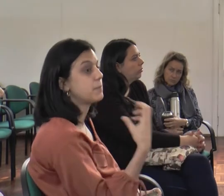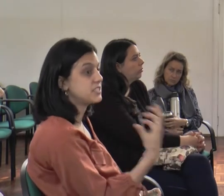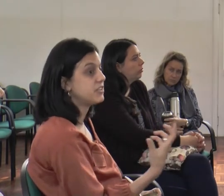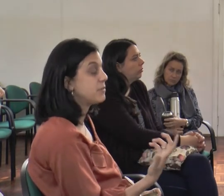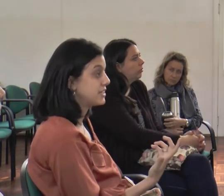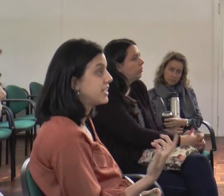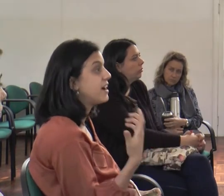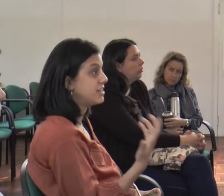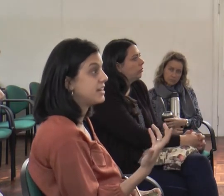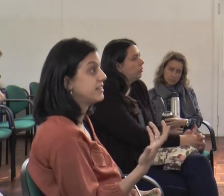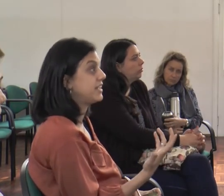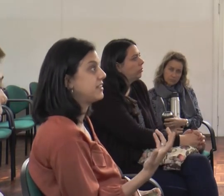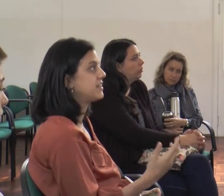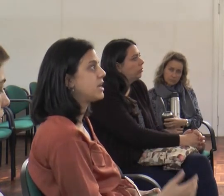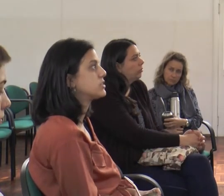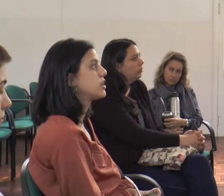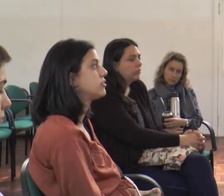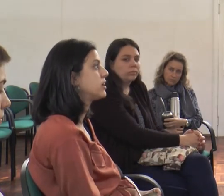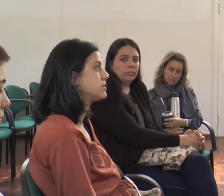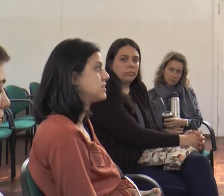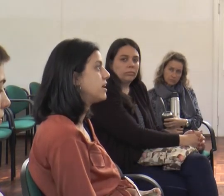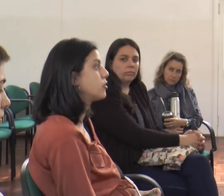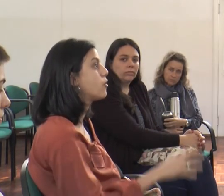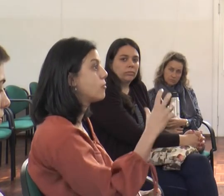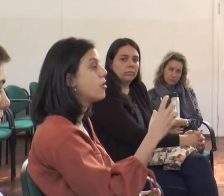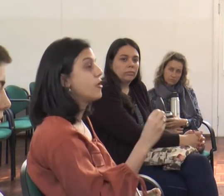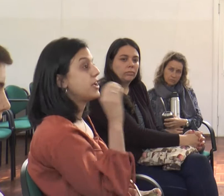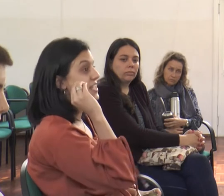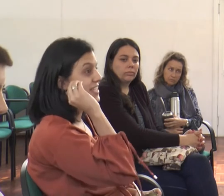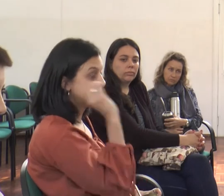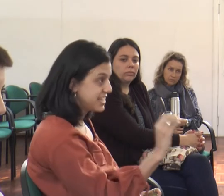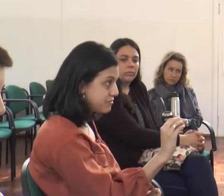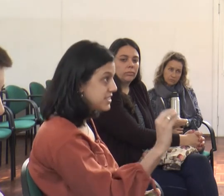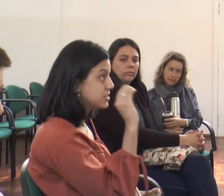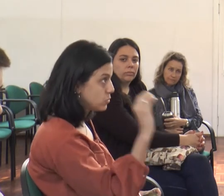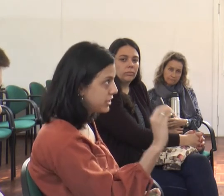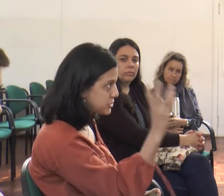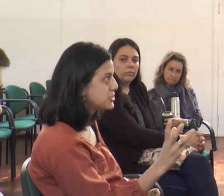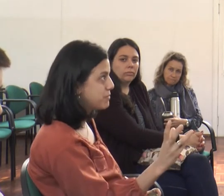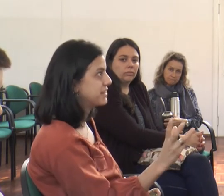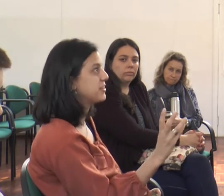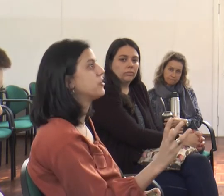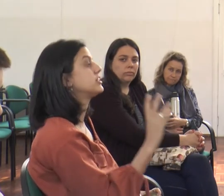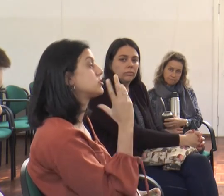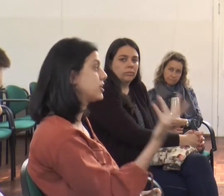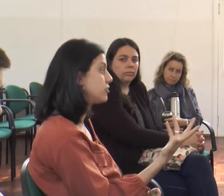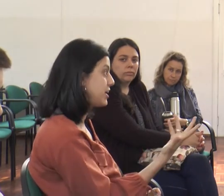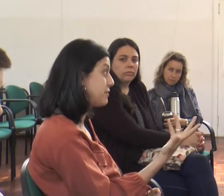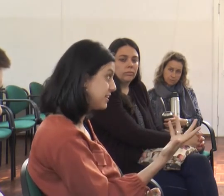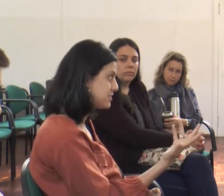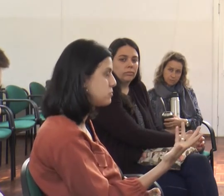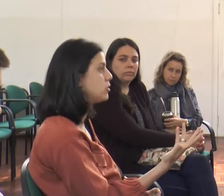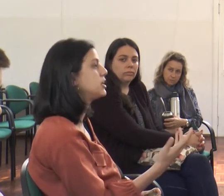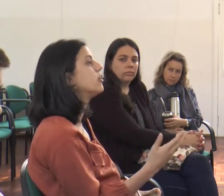que específicamente hablar de las personas con discapacidad, ¿no? Como, y hacer énfasis en sus derechos aparte, ¿no? Eso ya no,